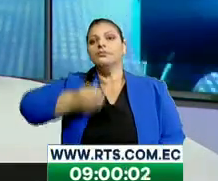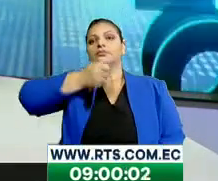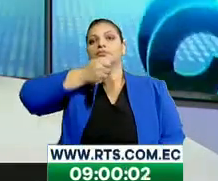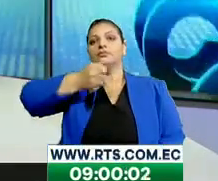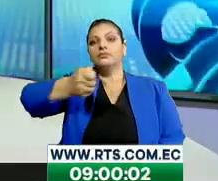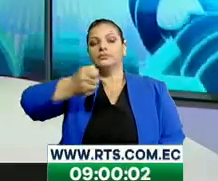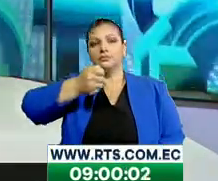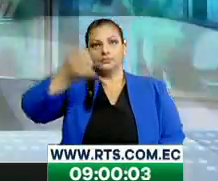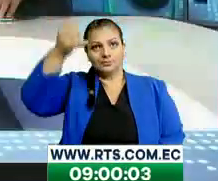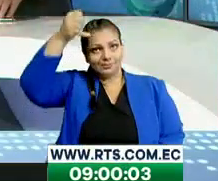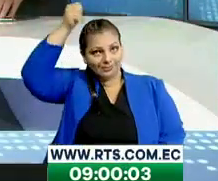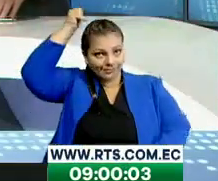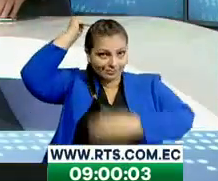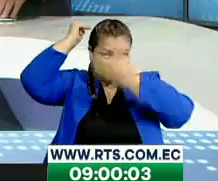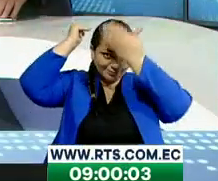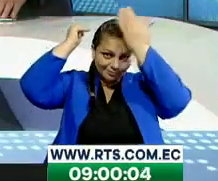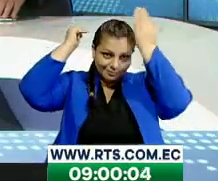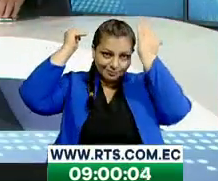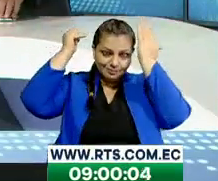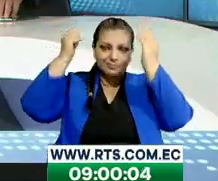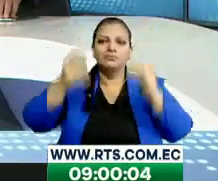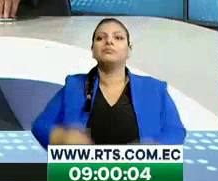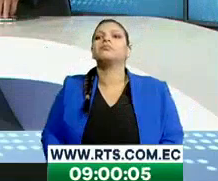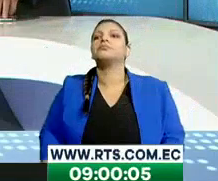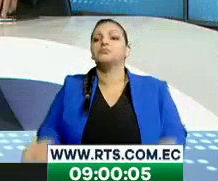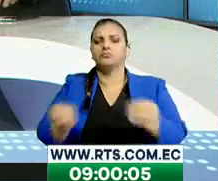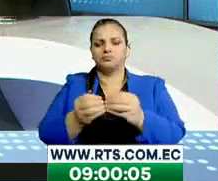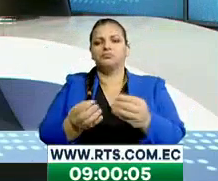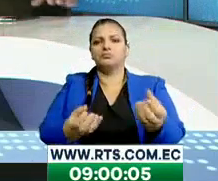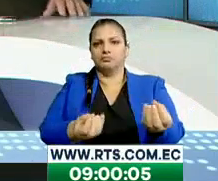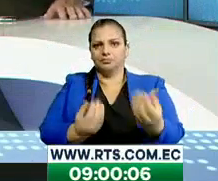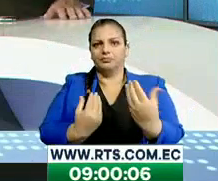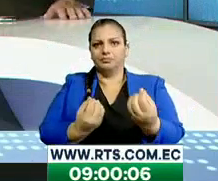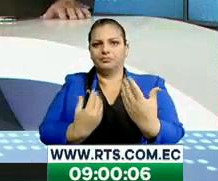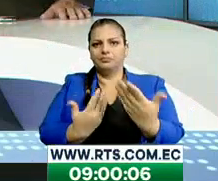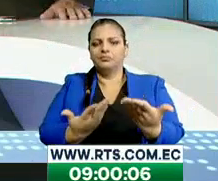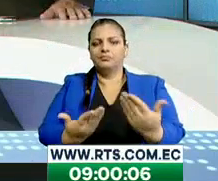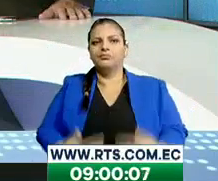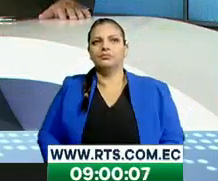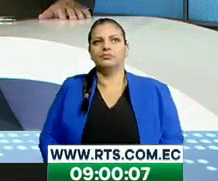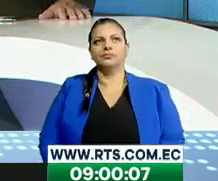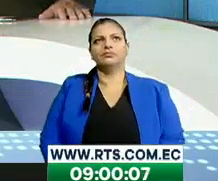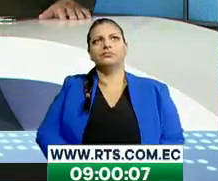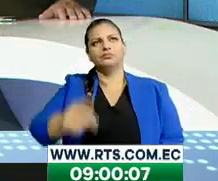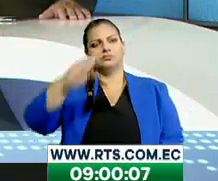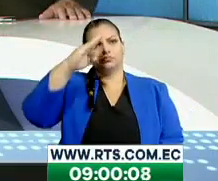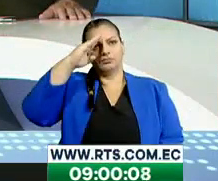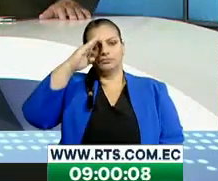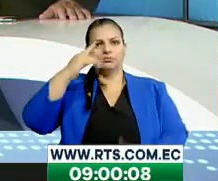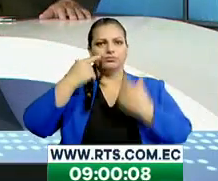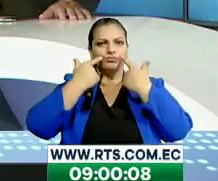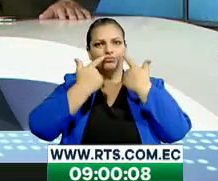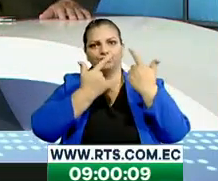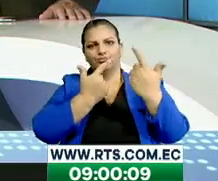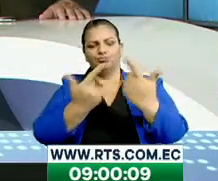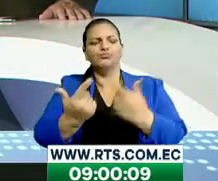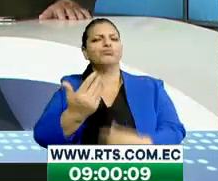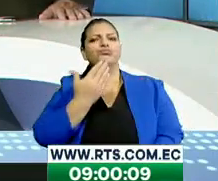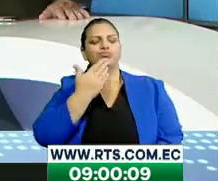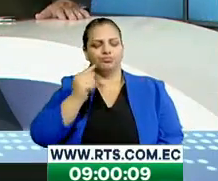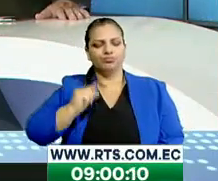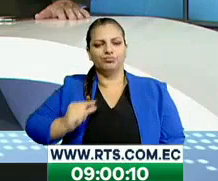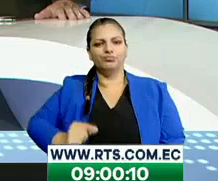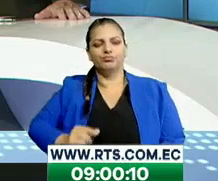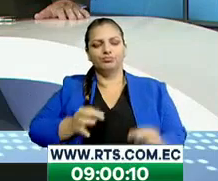José Morales para que nos detalle más información de lo que se realiza en el sector, el operativo que se realiza en ese